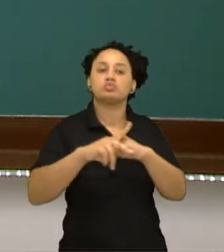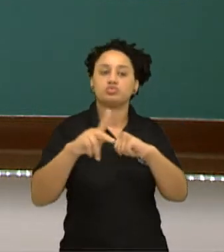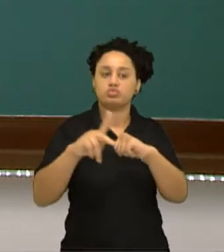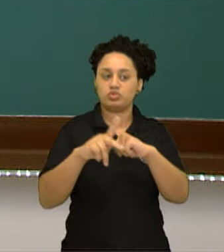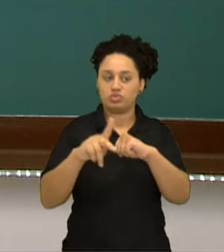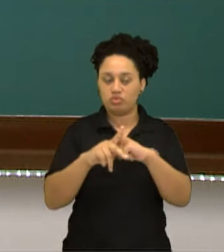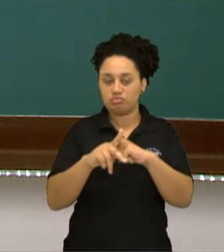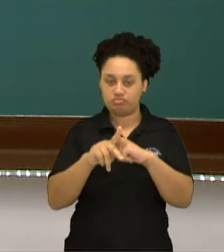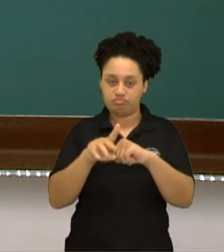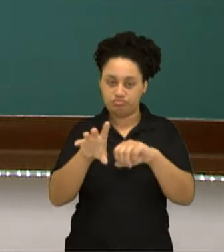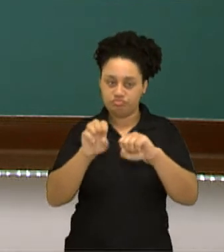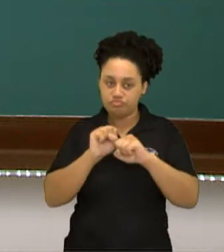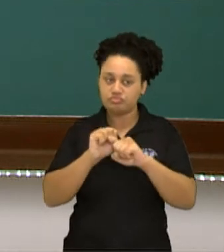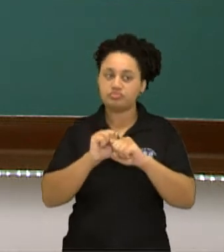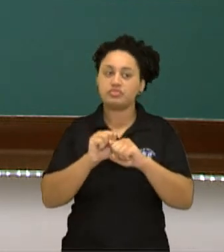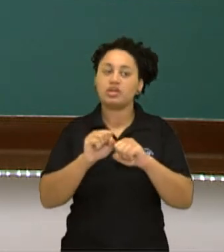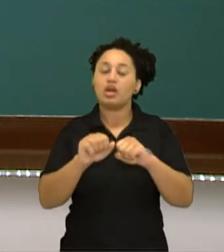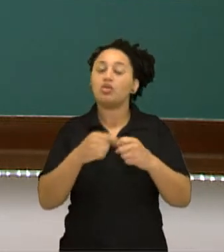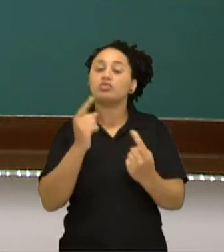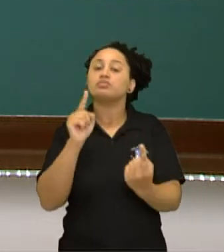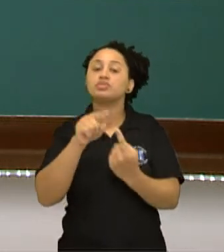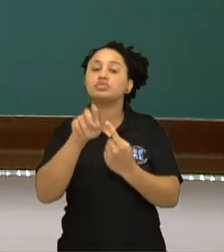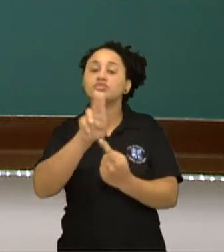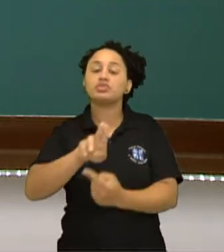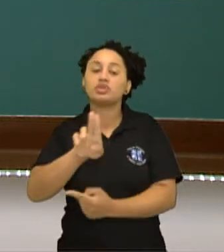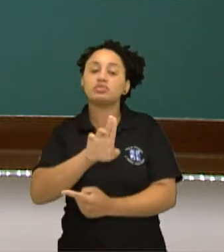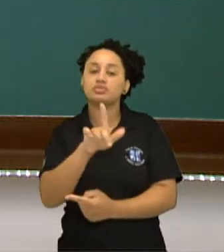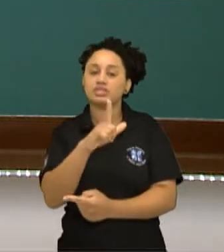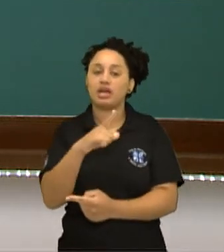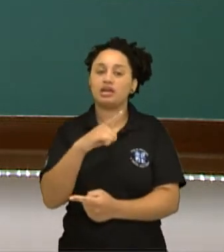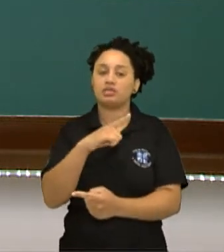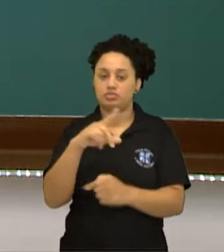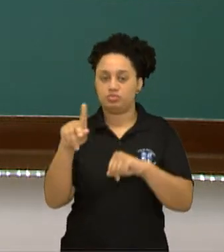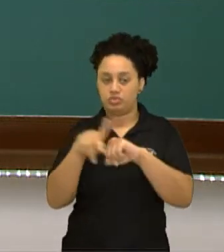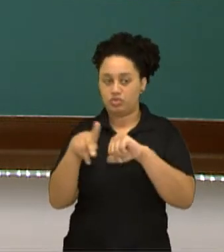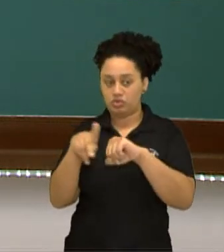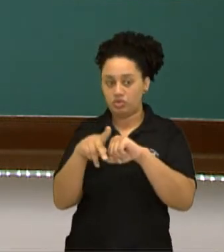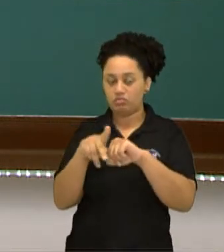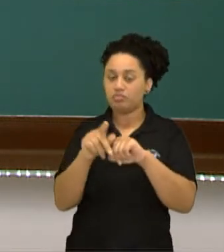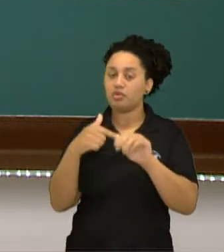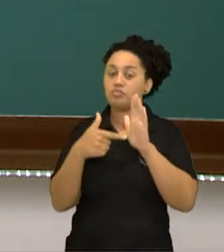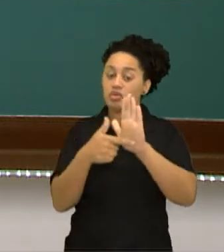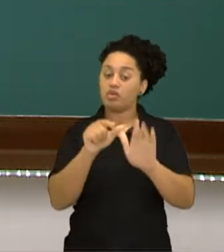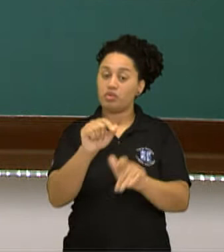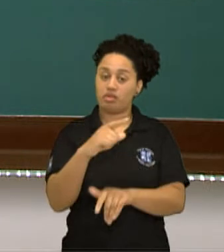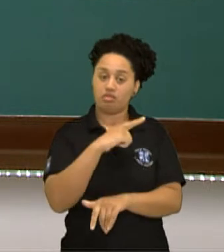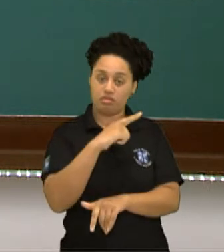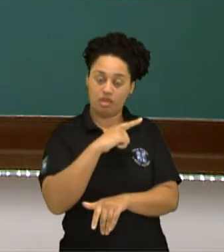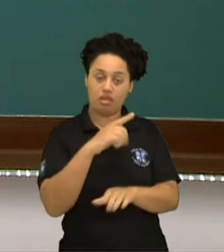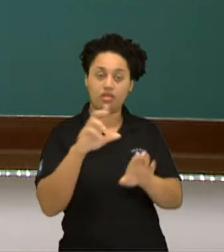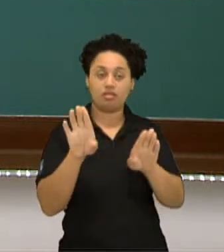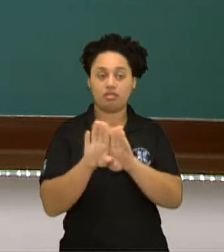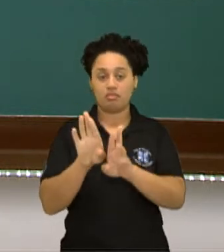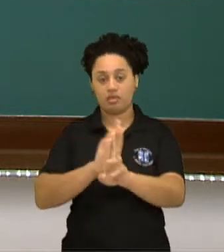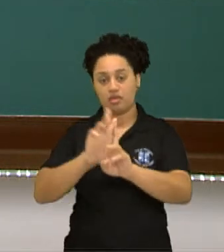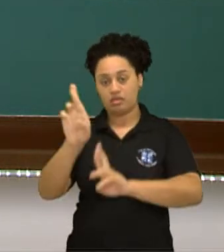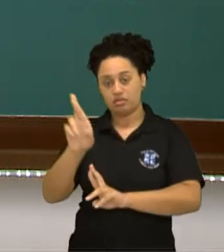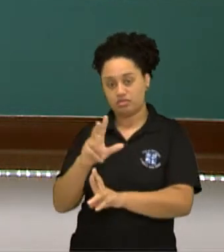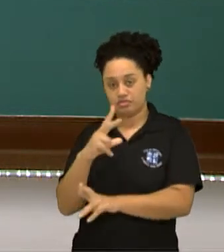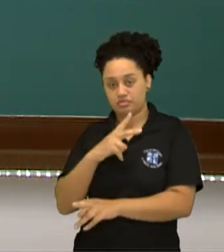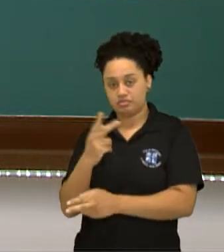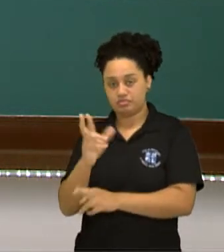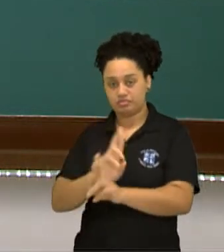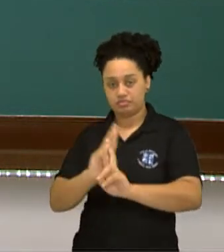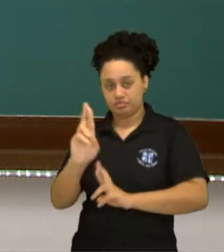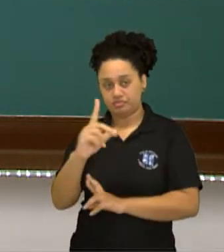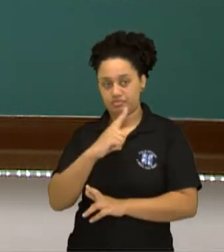é usar os possessivos para indicar posse ou relações pessoais. Bien? Vamos